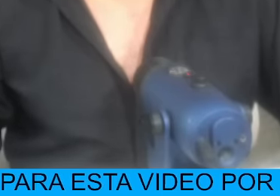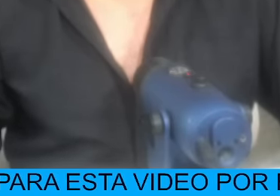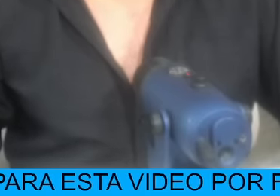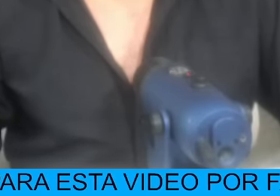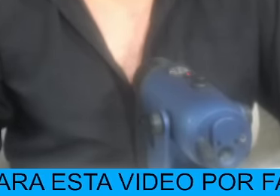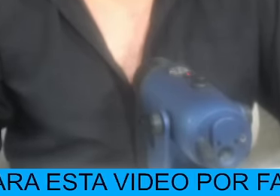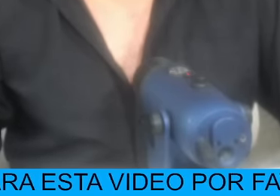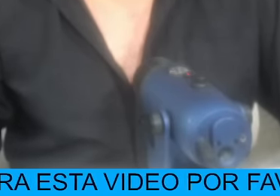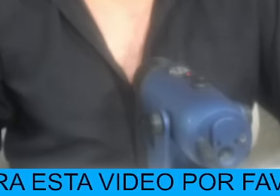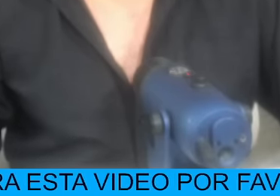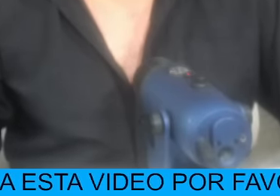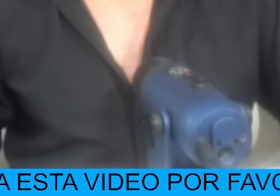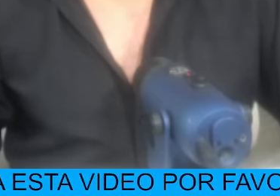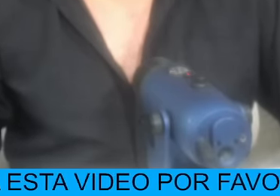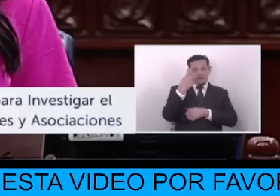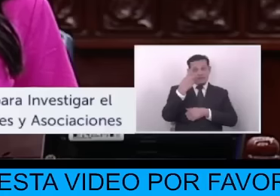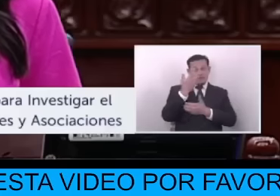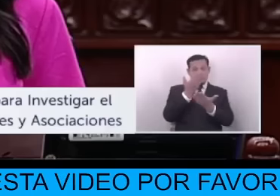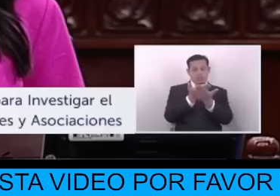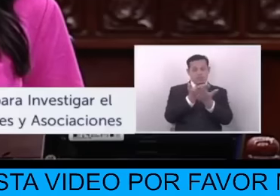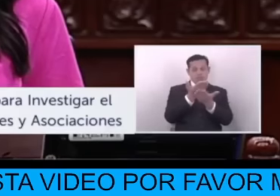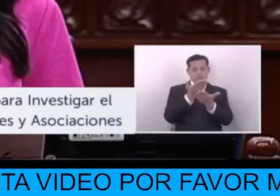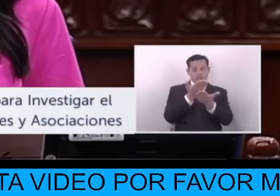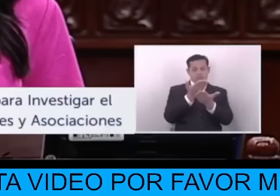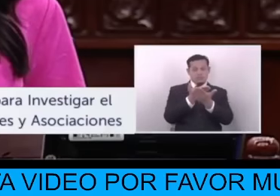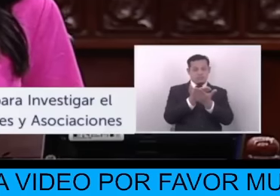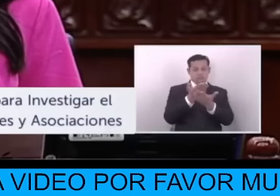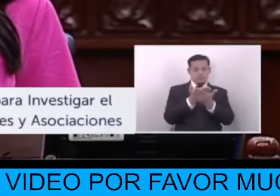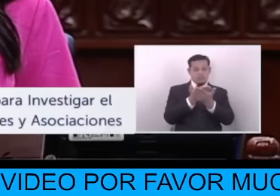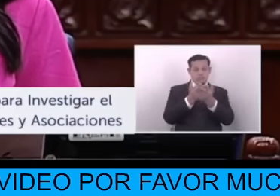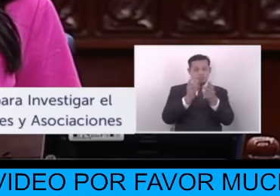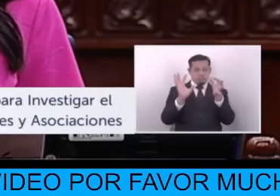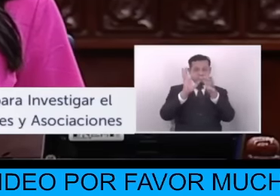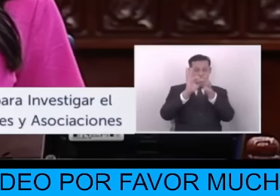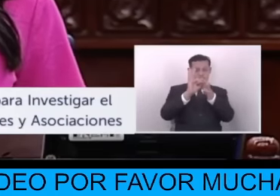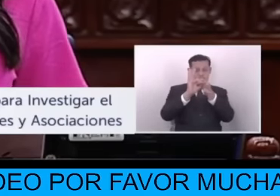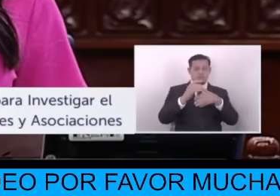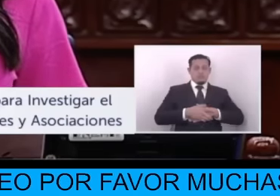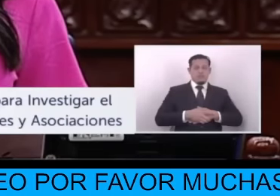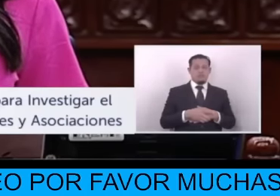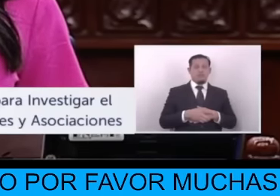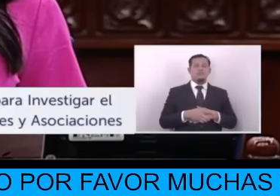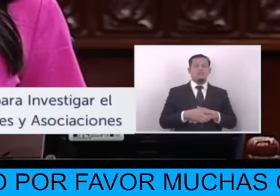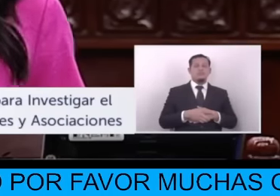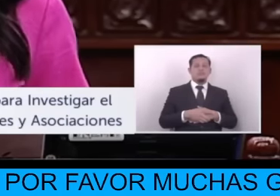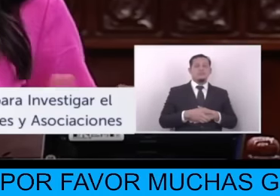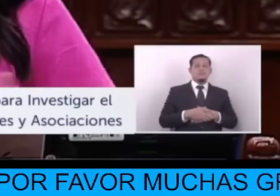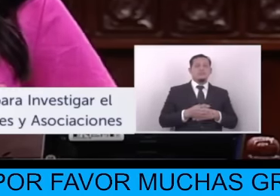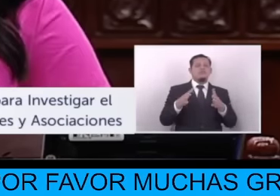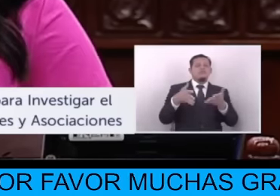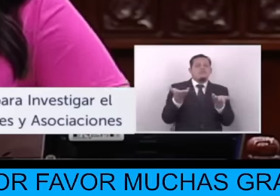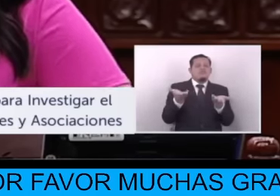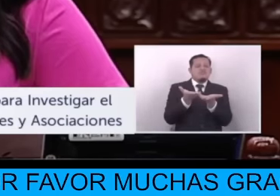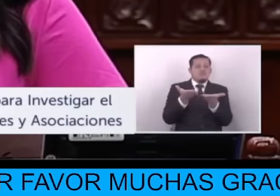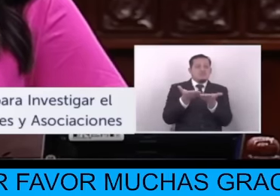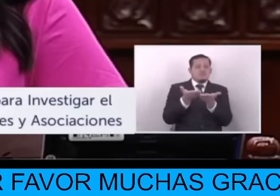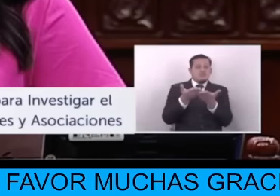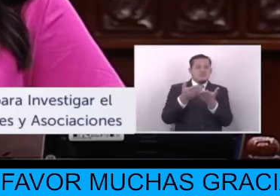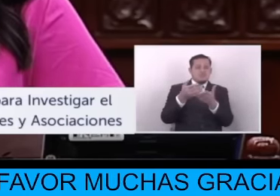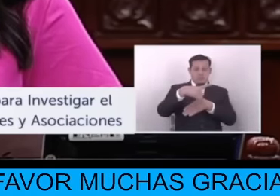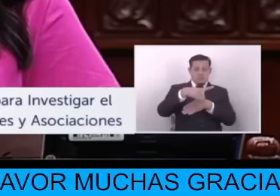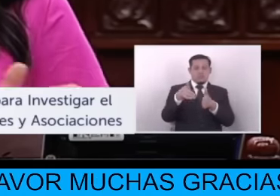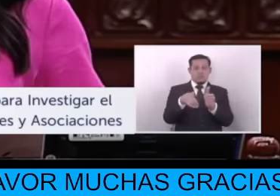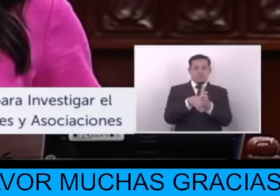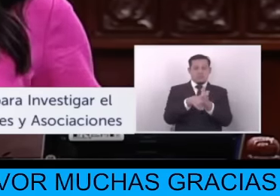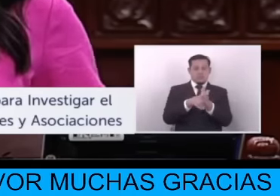A las recomendaciones le faltan esas propuestas para poner esos candados. ¿Y qué vamos a hacer como legisladores